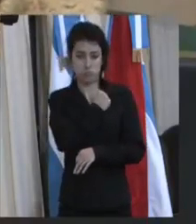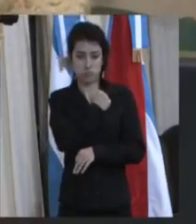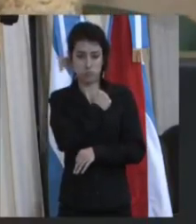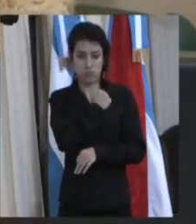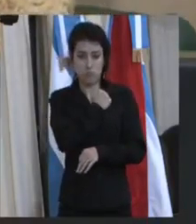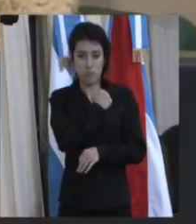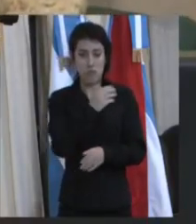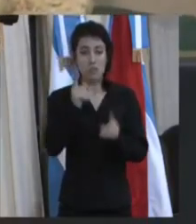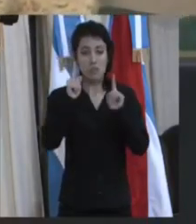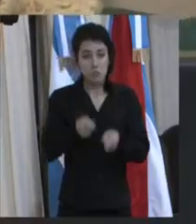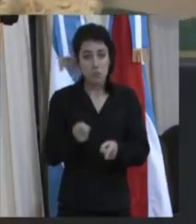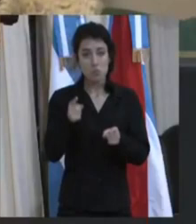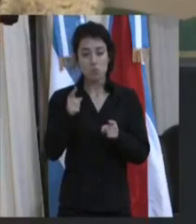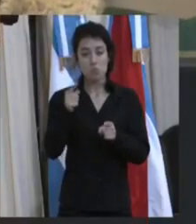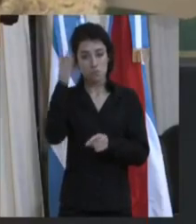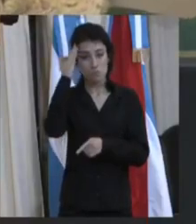por cultura general.